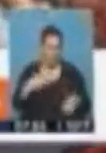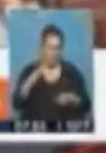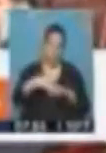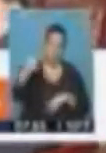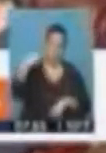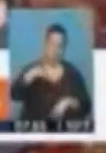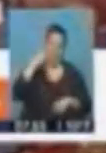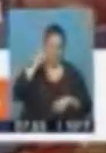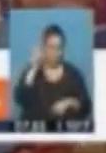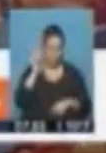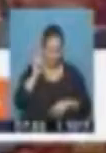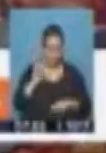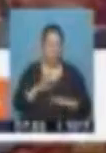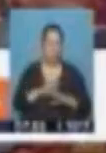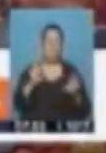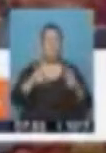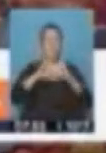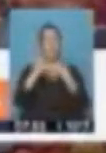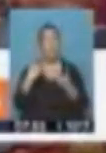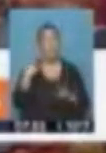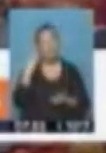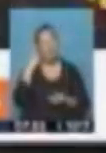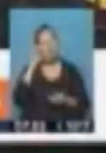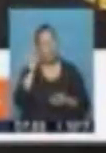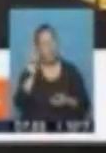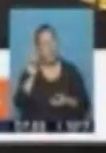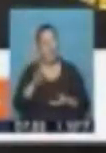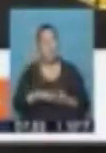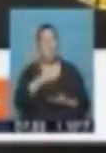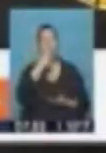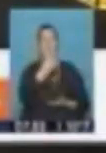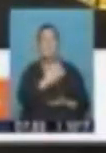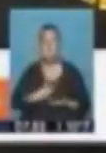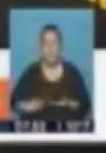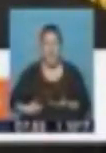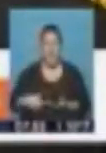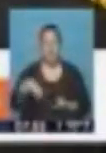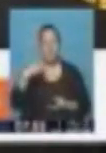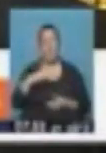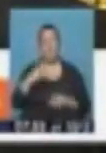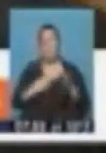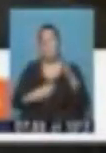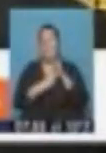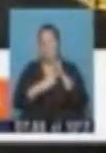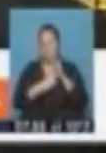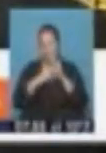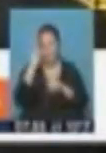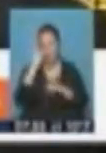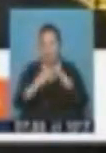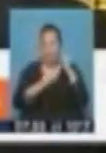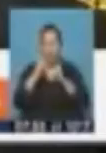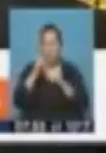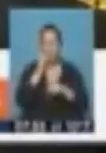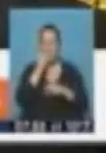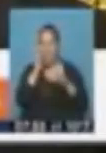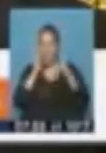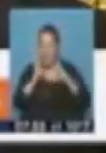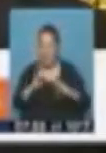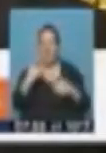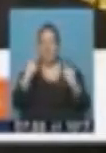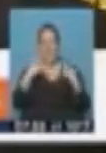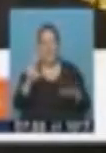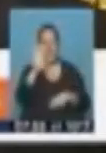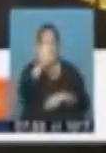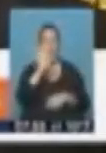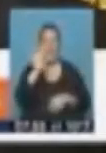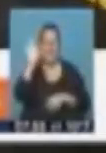están acusando, ¿no? En general nosotros entendemos que un presidente que tiene que tener, es el principal destinatario de los informes de inteligencia, tiene que tener la libertad